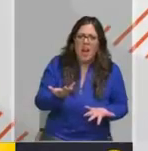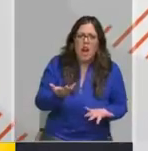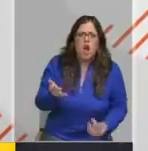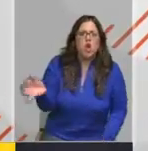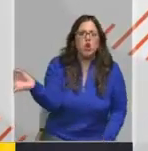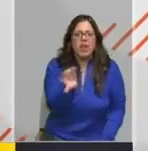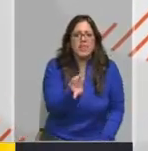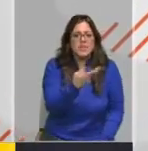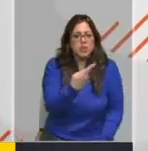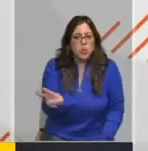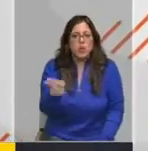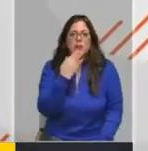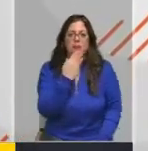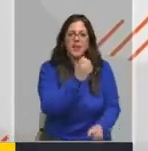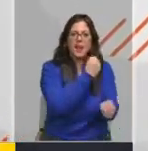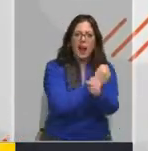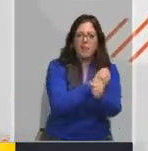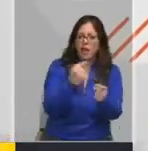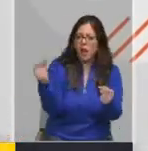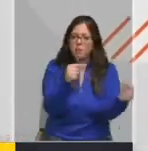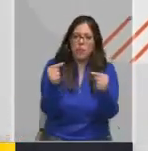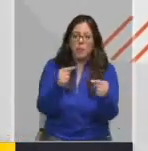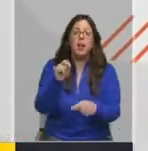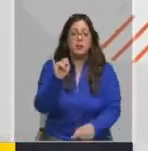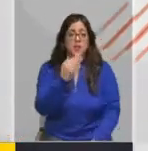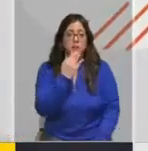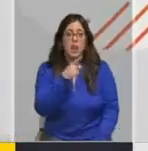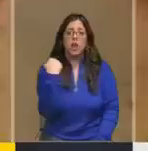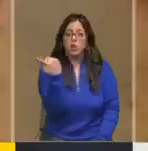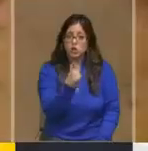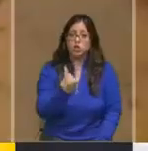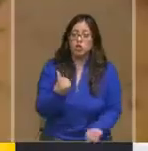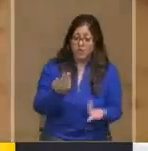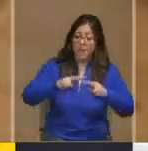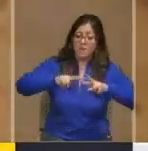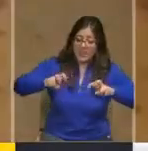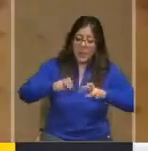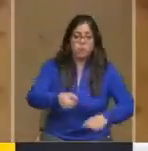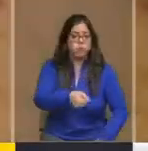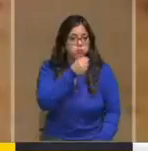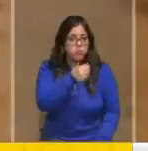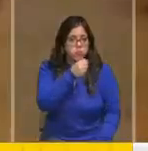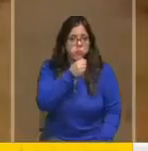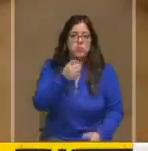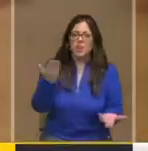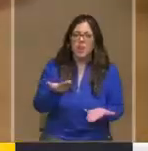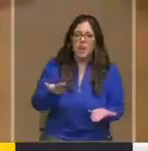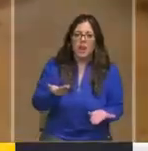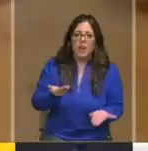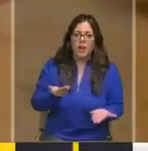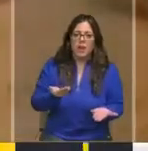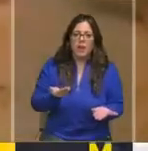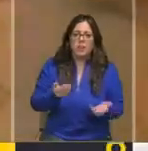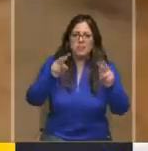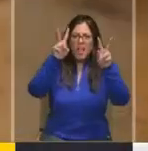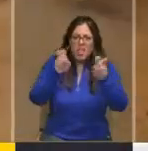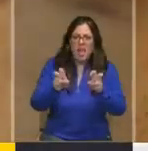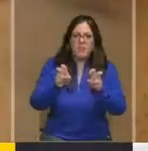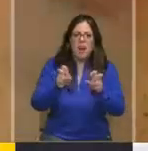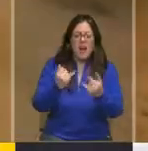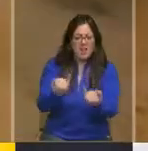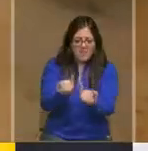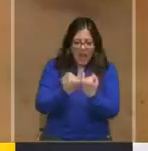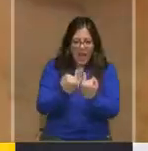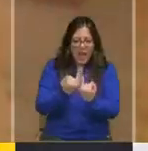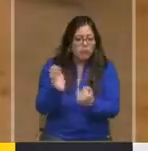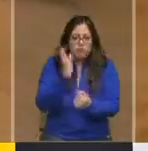también Carabineros. Claro, a nosotros también nos corresponde investigar, ¿no?, periodísticamente respecto de cuál es la figura, que es una información que no tenemos precisamente